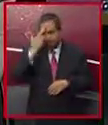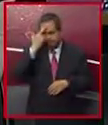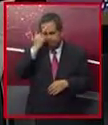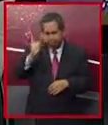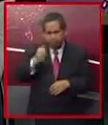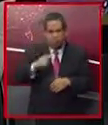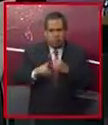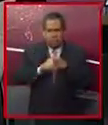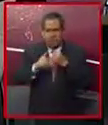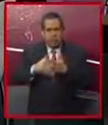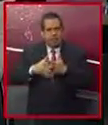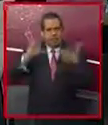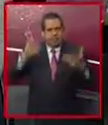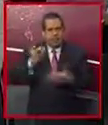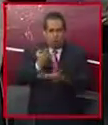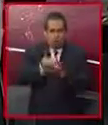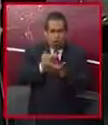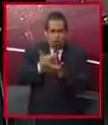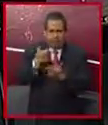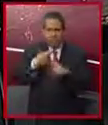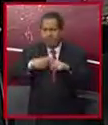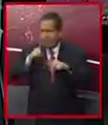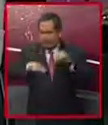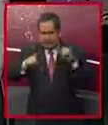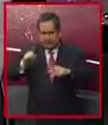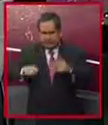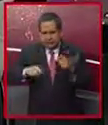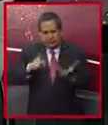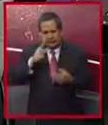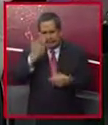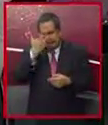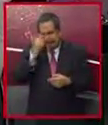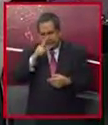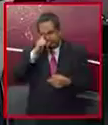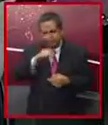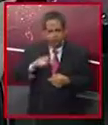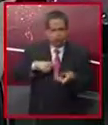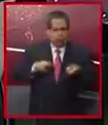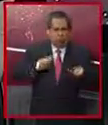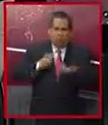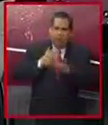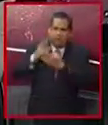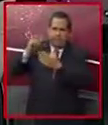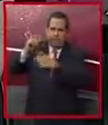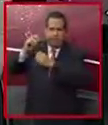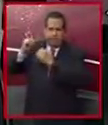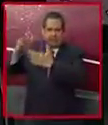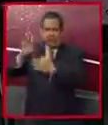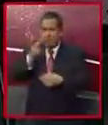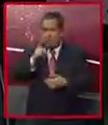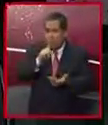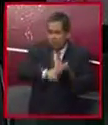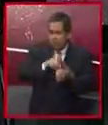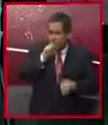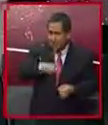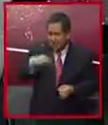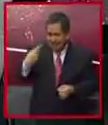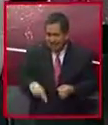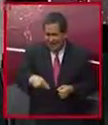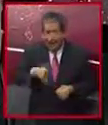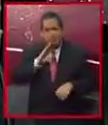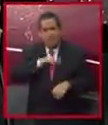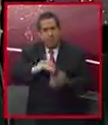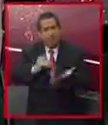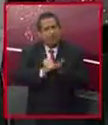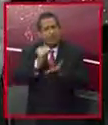situación macroeconómica con una serie de variables que escapan al manejo del gobierno federal. Pero también hay malas decisiones que ellos tienen